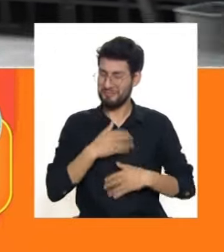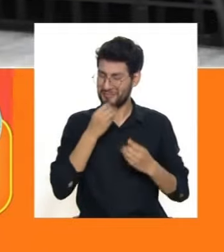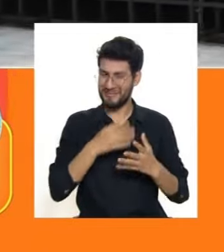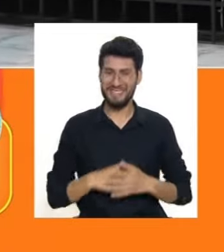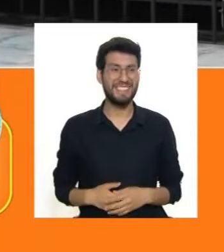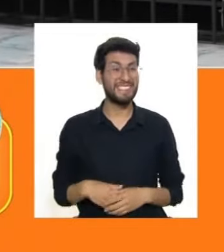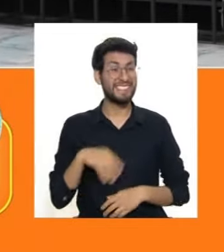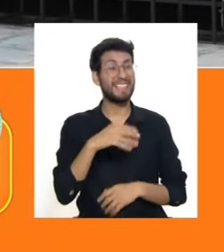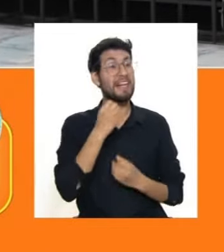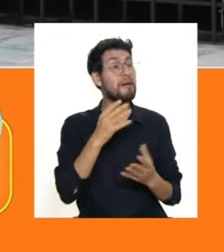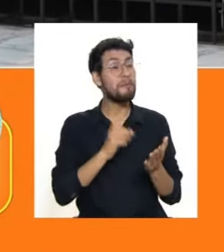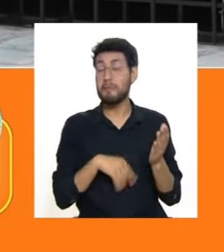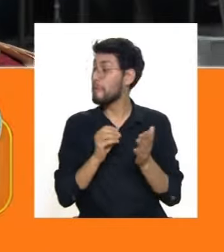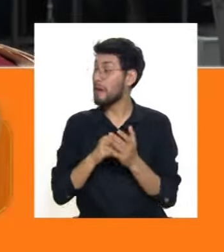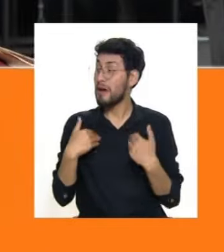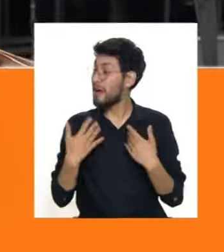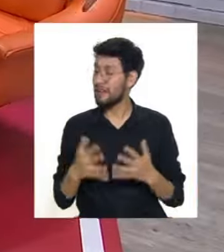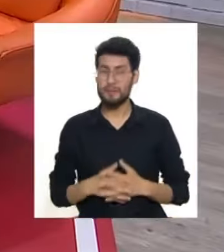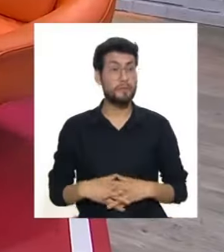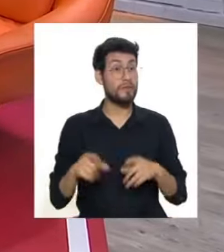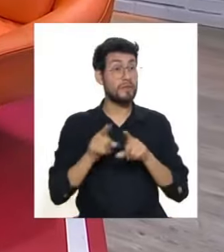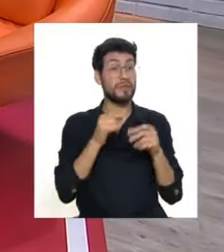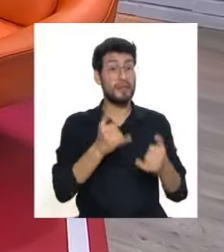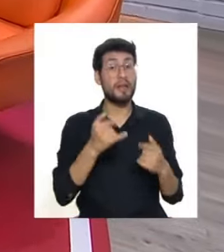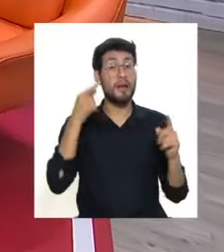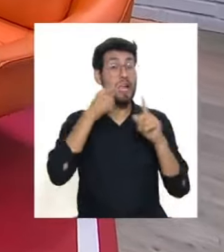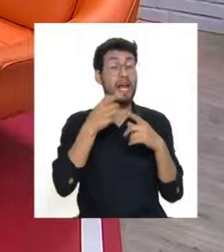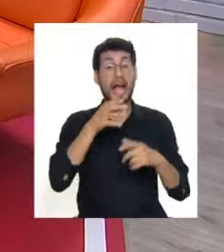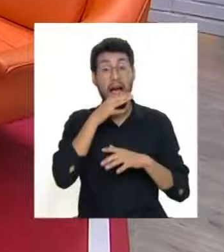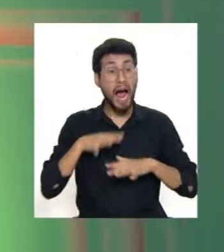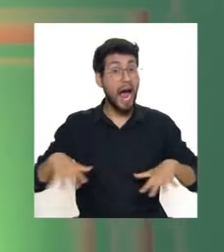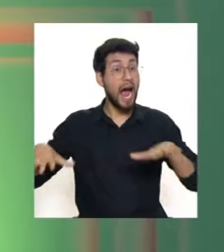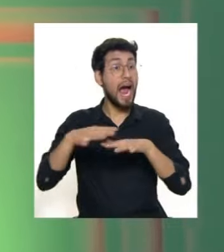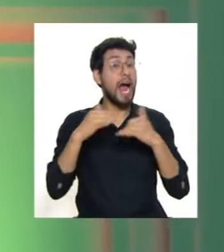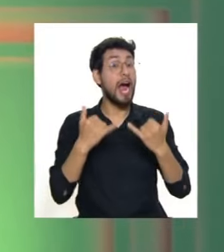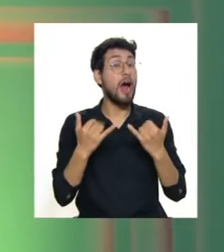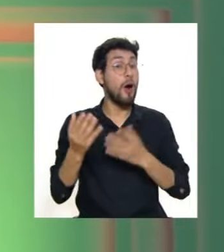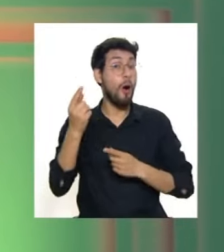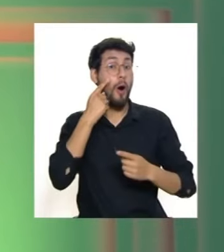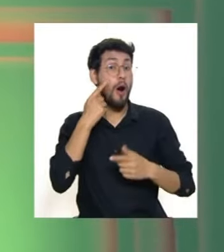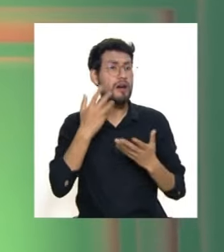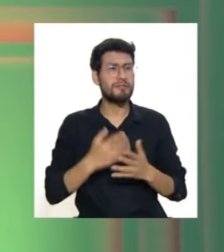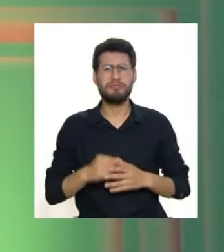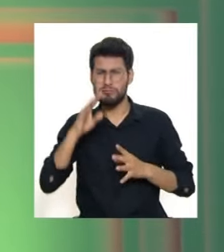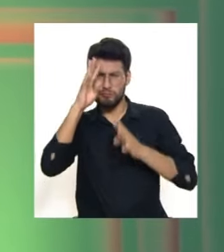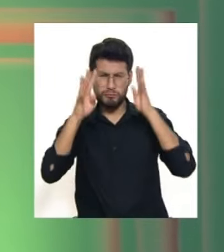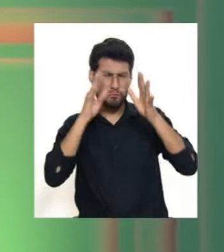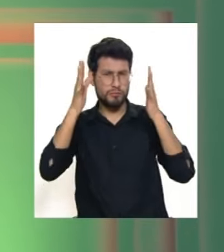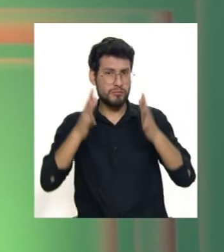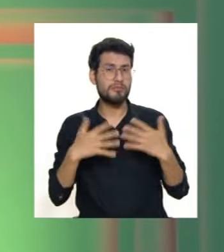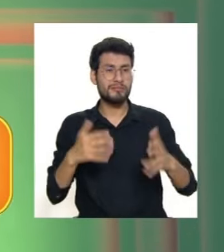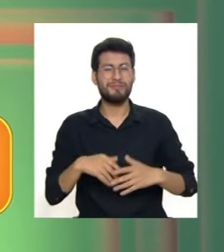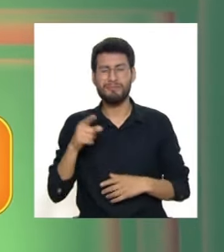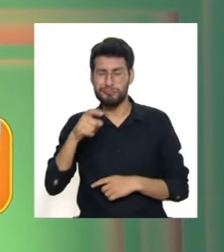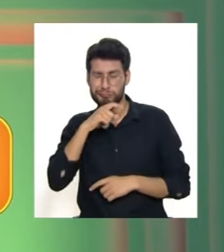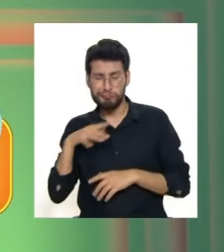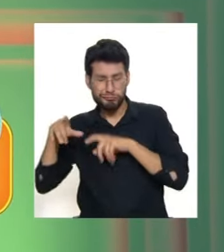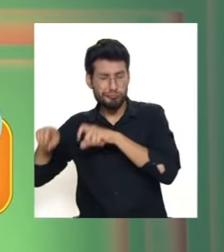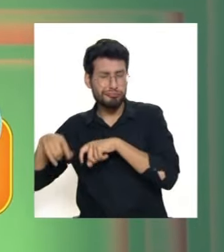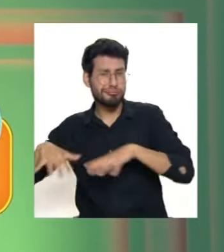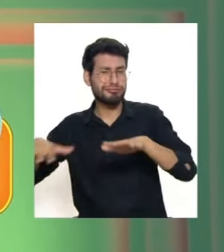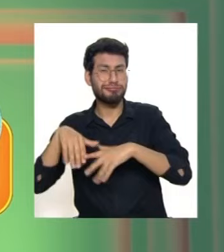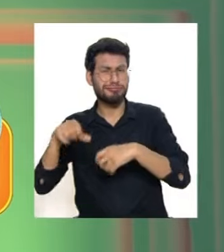ellos. ¿Qué más tenemos? Muy bien, y a propósito del Día del Campesino, hoy vamos a conocer un emprendimiento de un campesino que ha